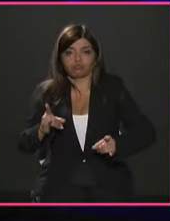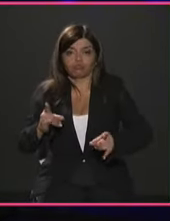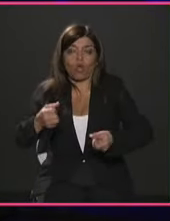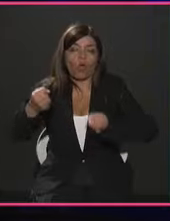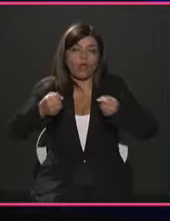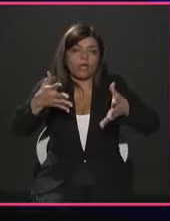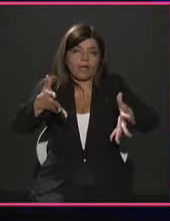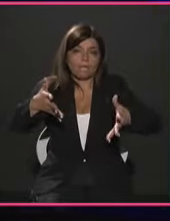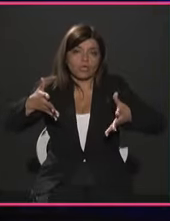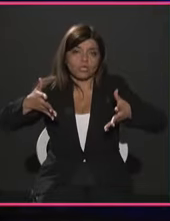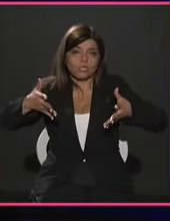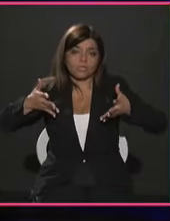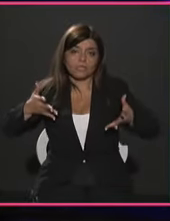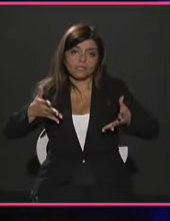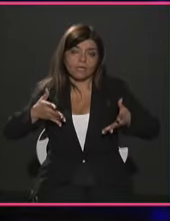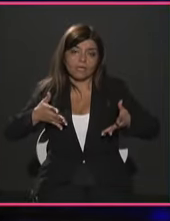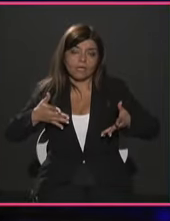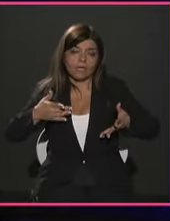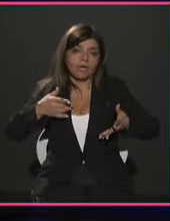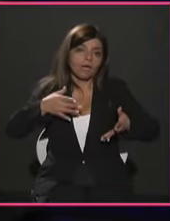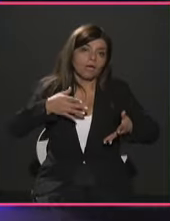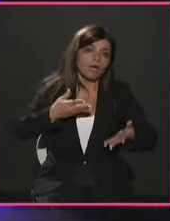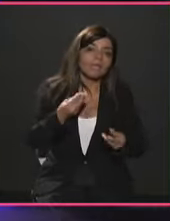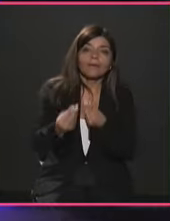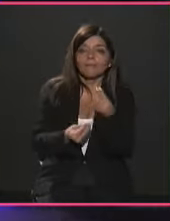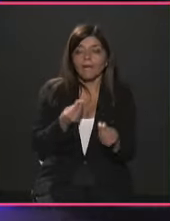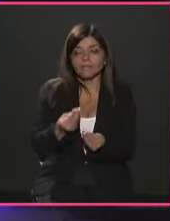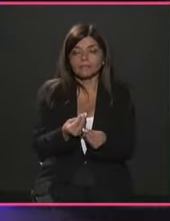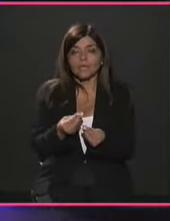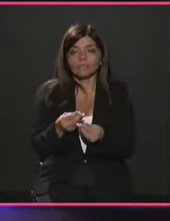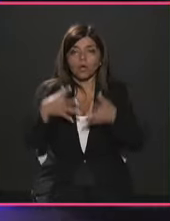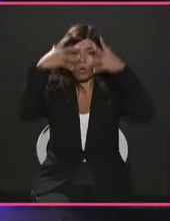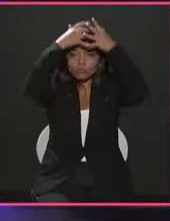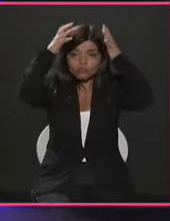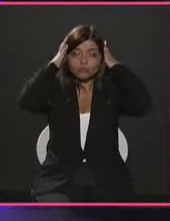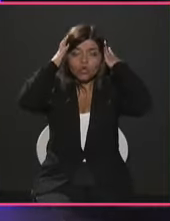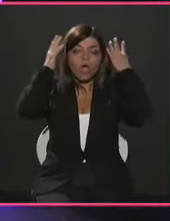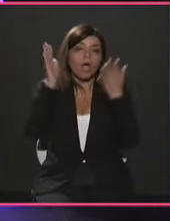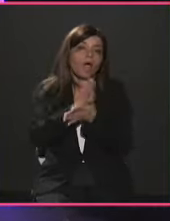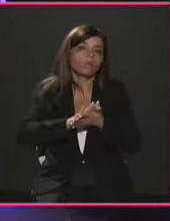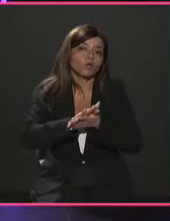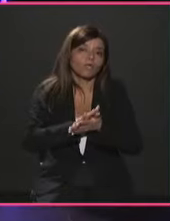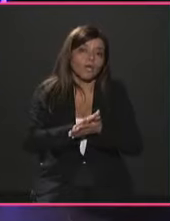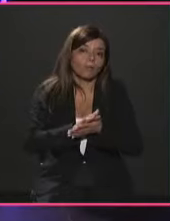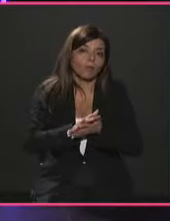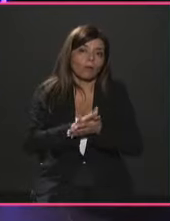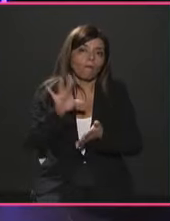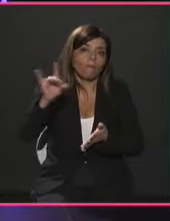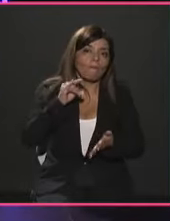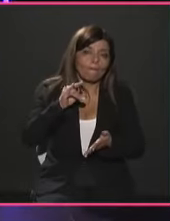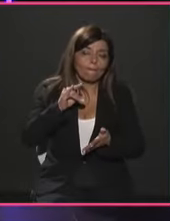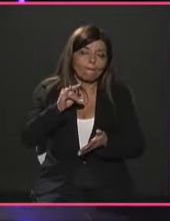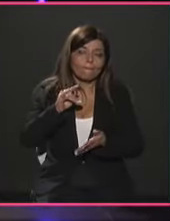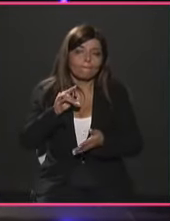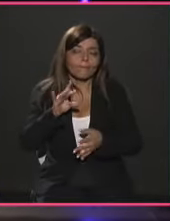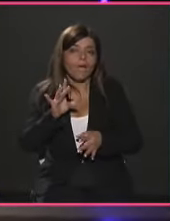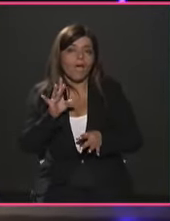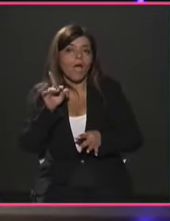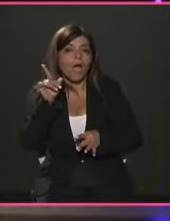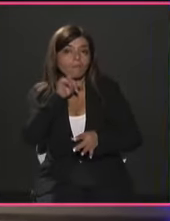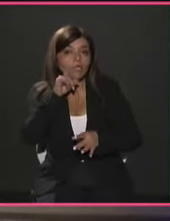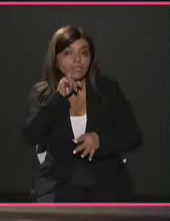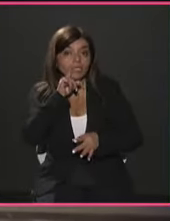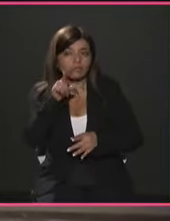una camioneta no estoy segura de que querría usarlo Qué pasa si ponen un detector de mentiras para ver si alguien tiene dolor o no